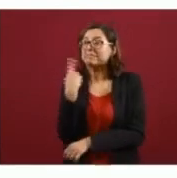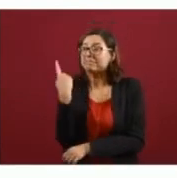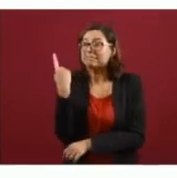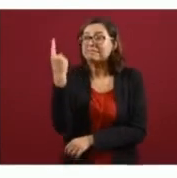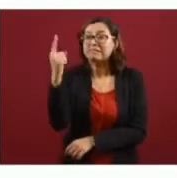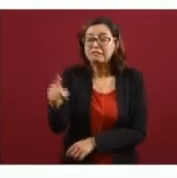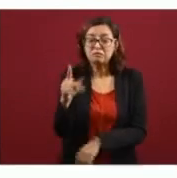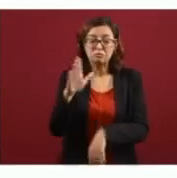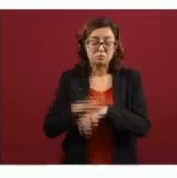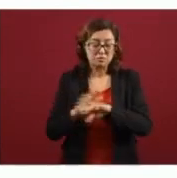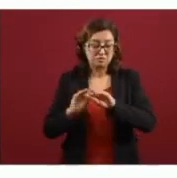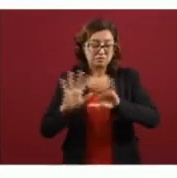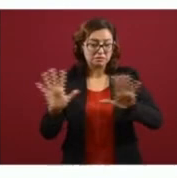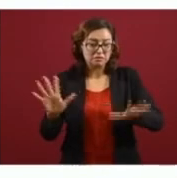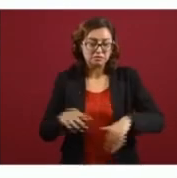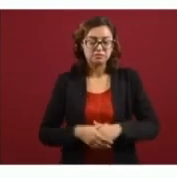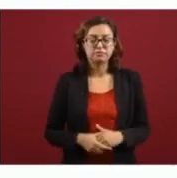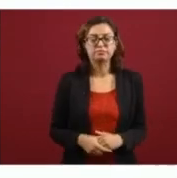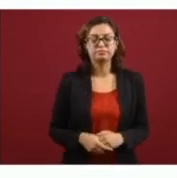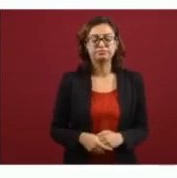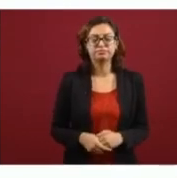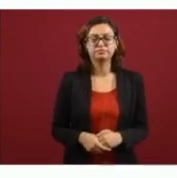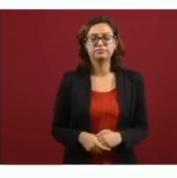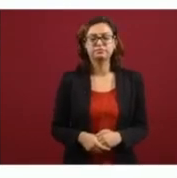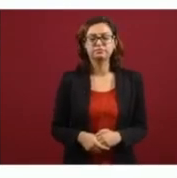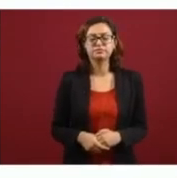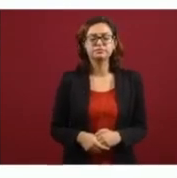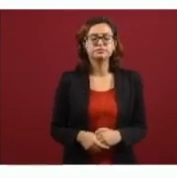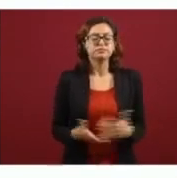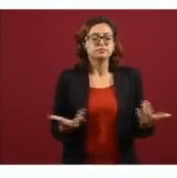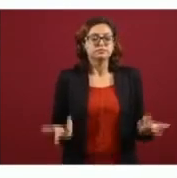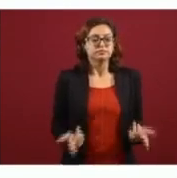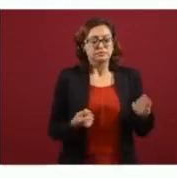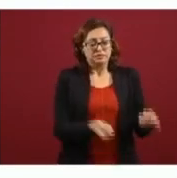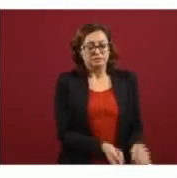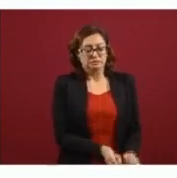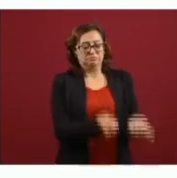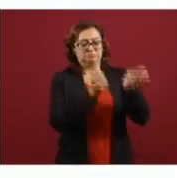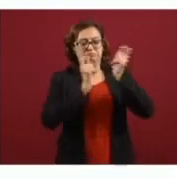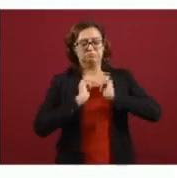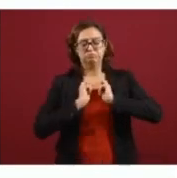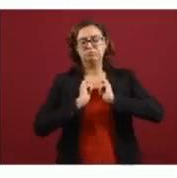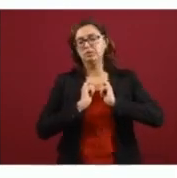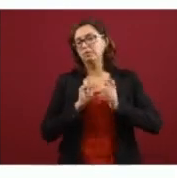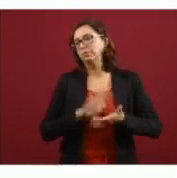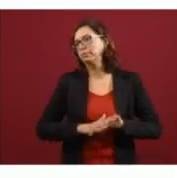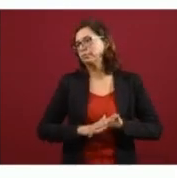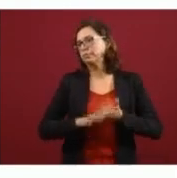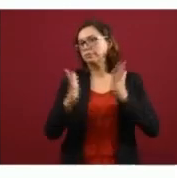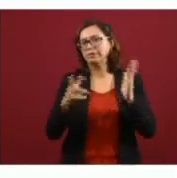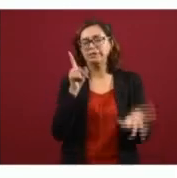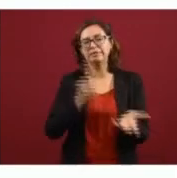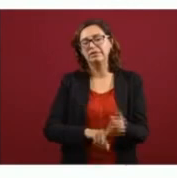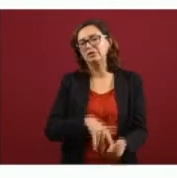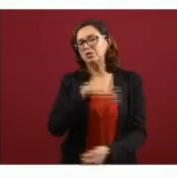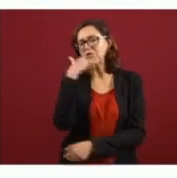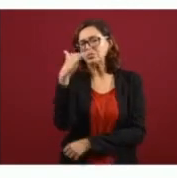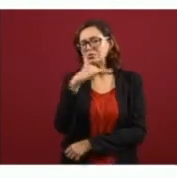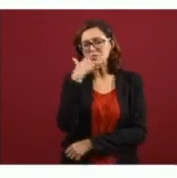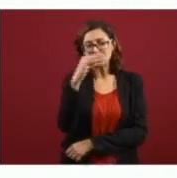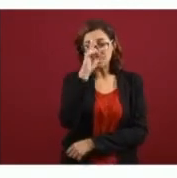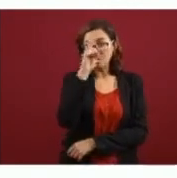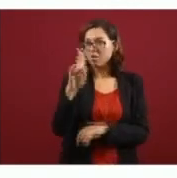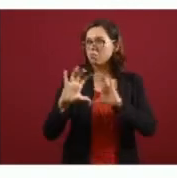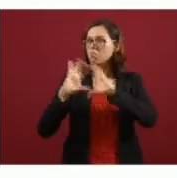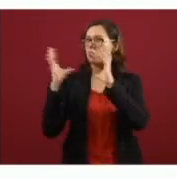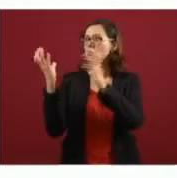explicaron los avances. Recibimos un país con uno de los mayores índices de corrupción en el mundo, el